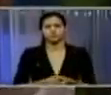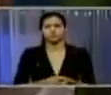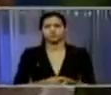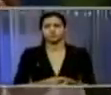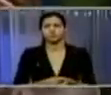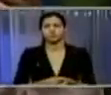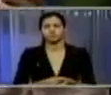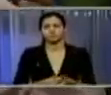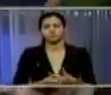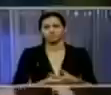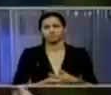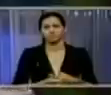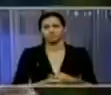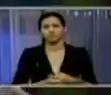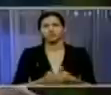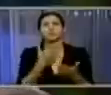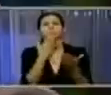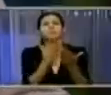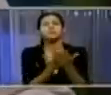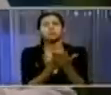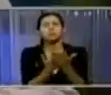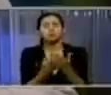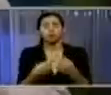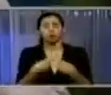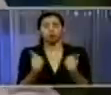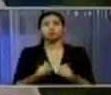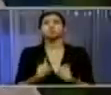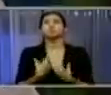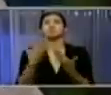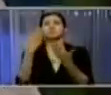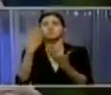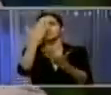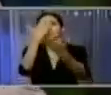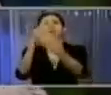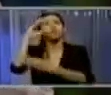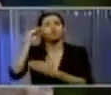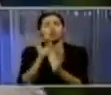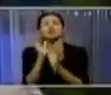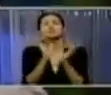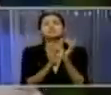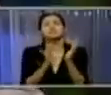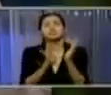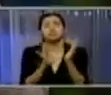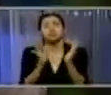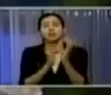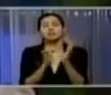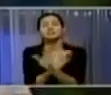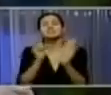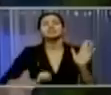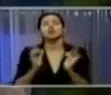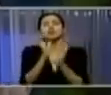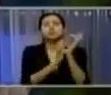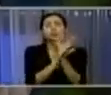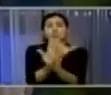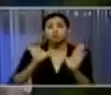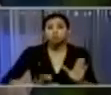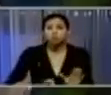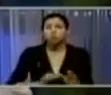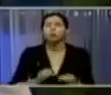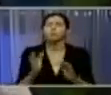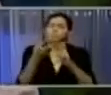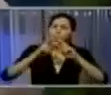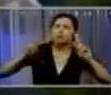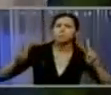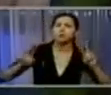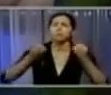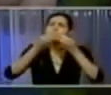hagamos una petición desde el corazón a nuestro Señor Jesucristo y a nuestro Dios Creador por la paz, por la prosperidad de